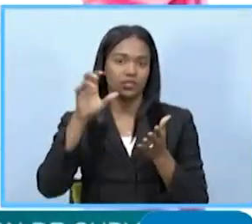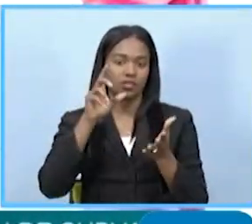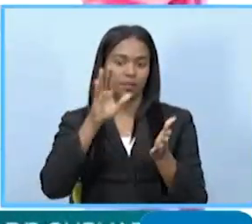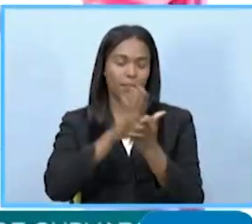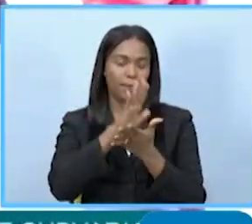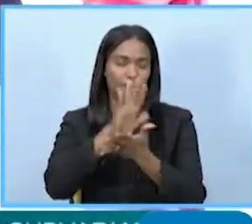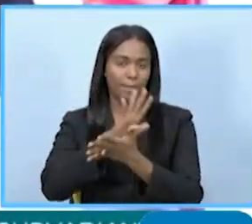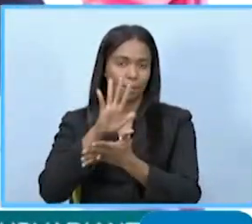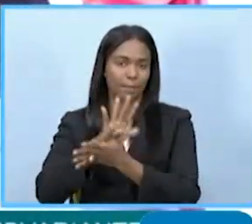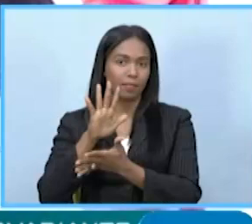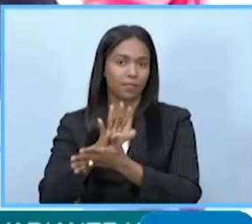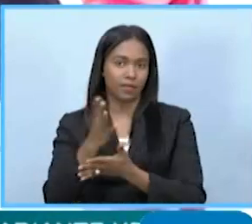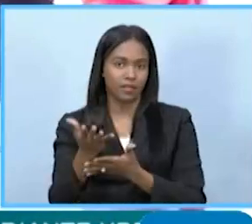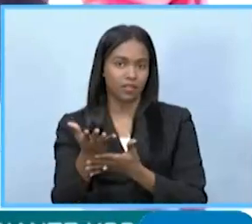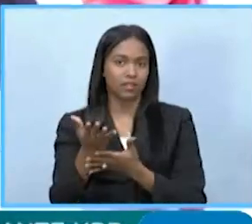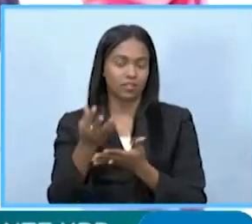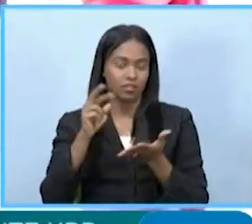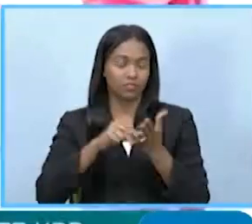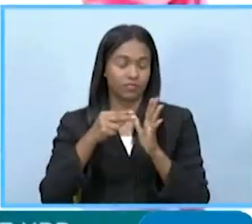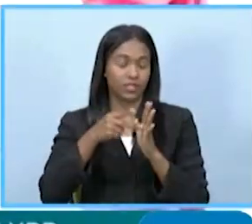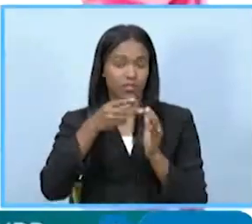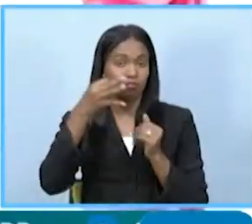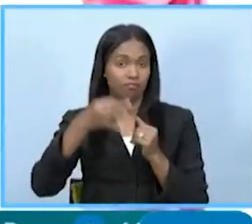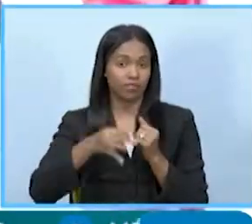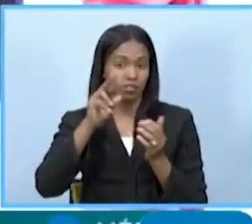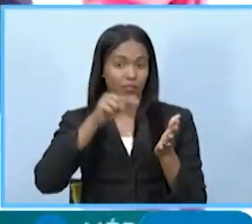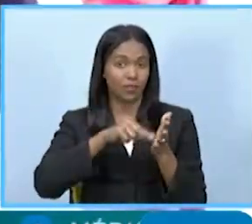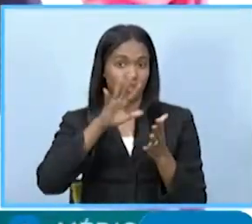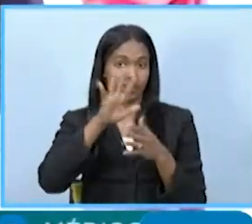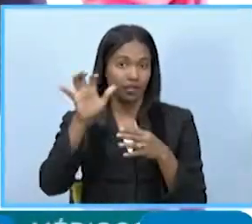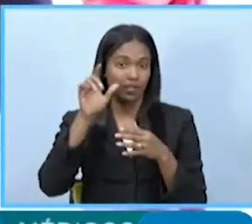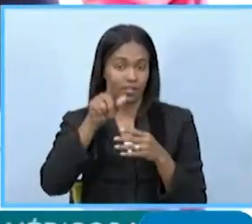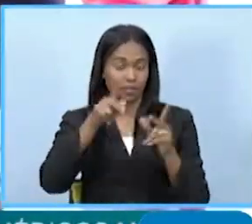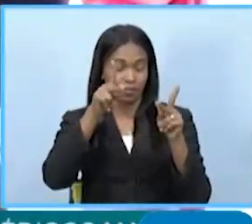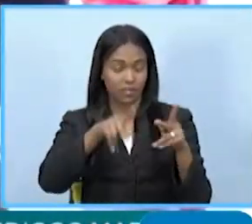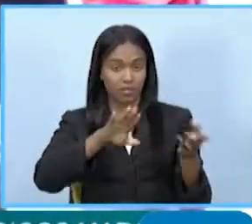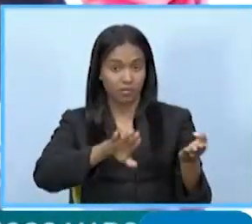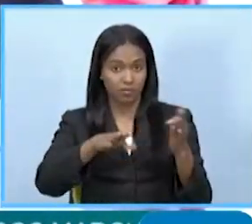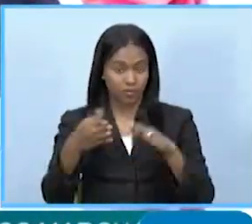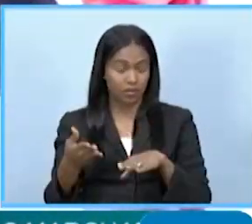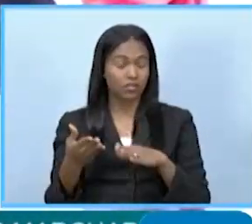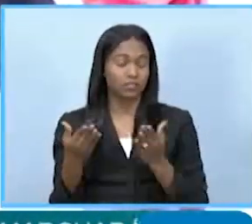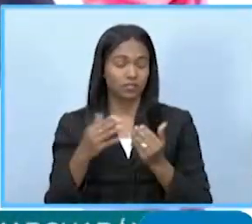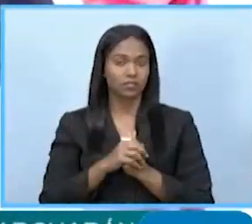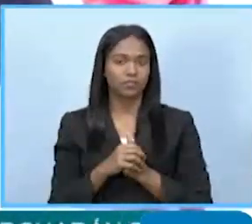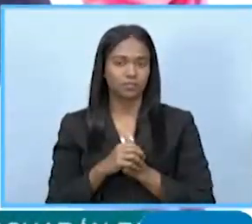páginas, ¿sí? Esto es real, 2.500 páginas, un femicidio.